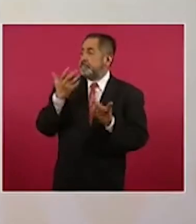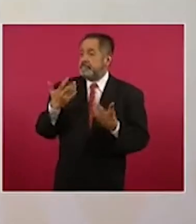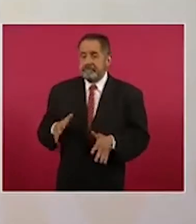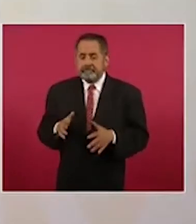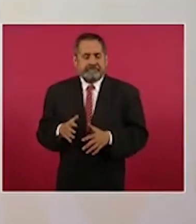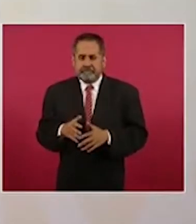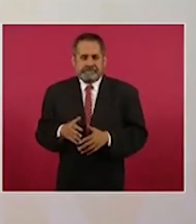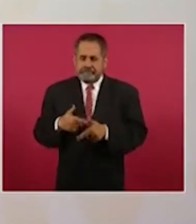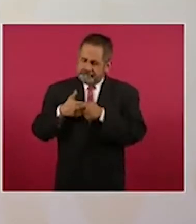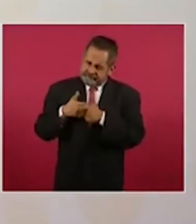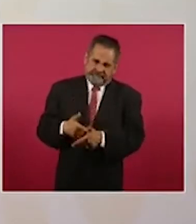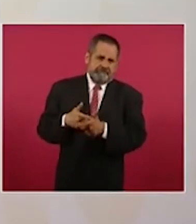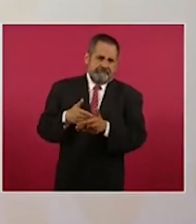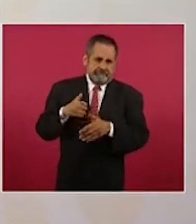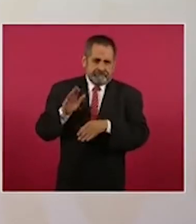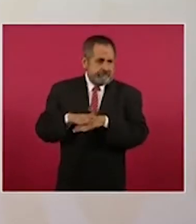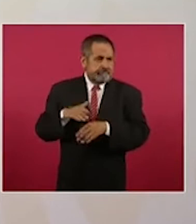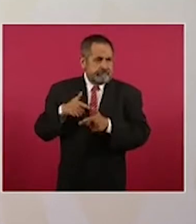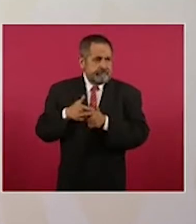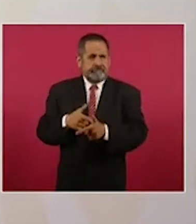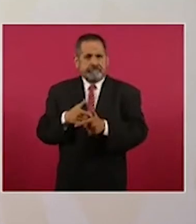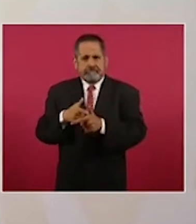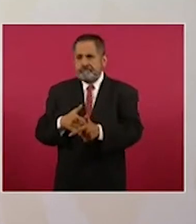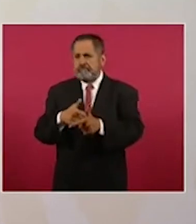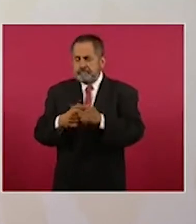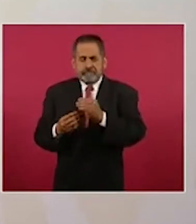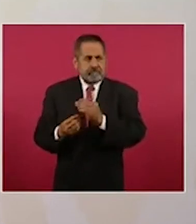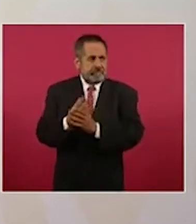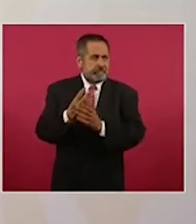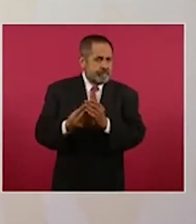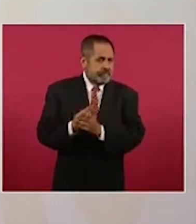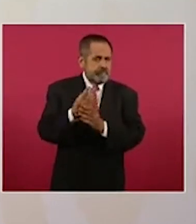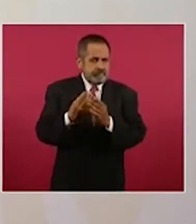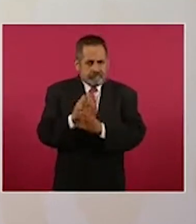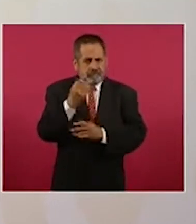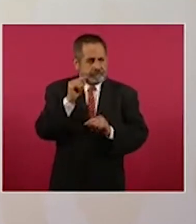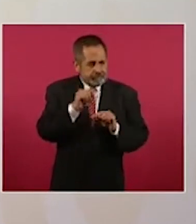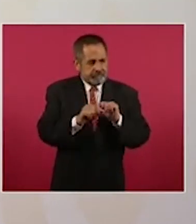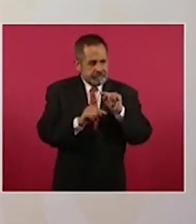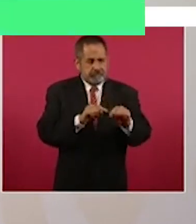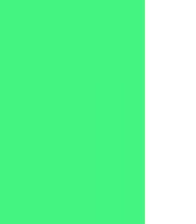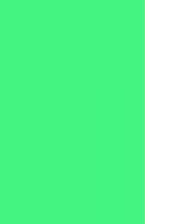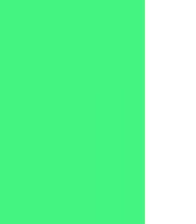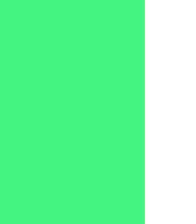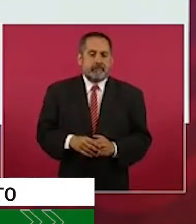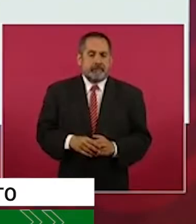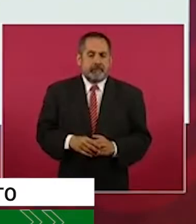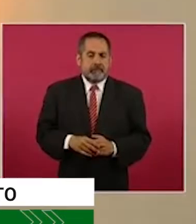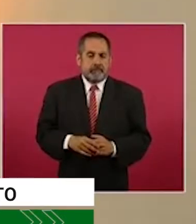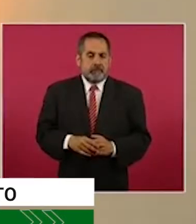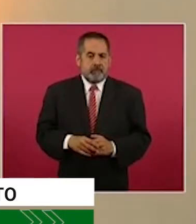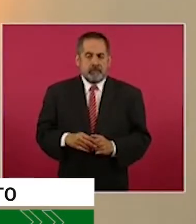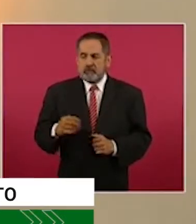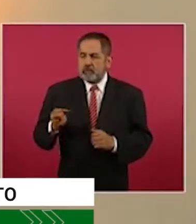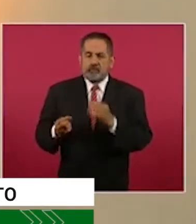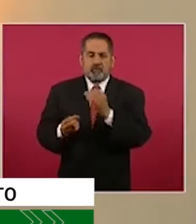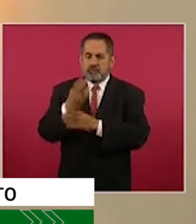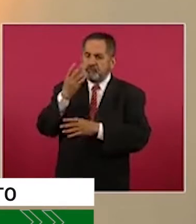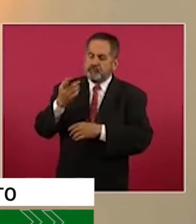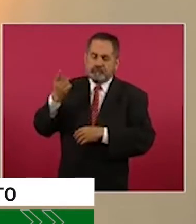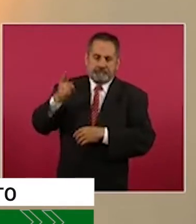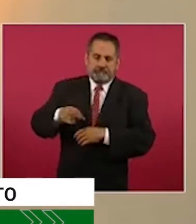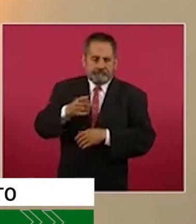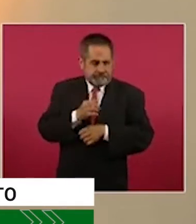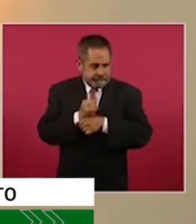no parar en la creación de empleos. El subsecretario